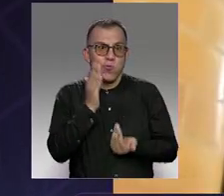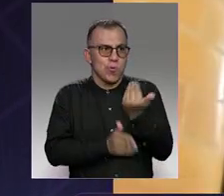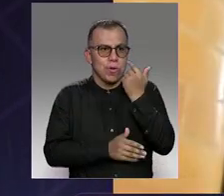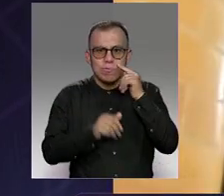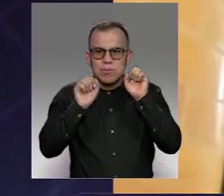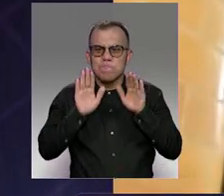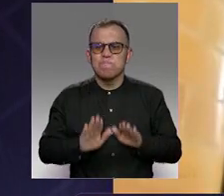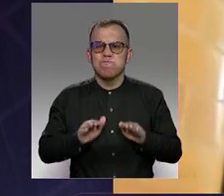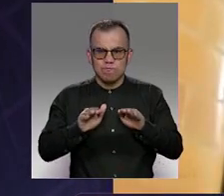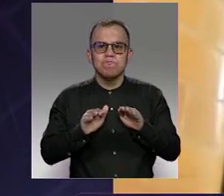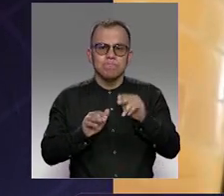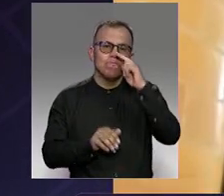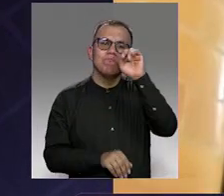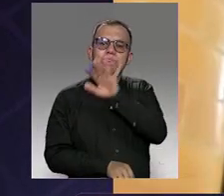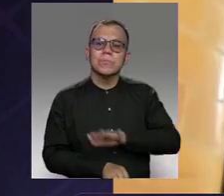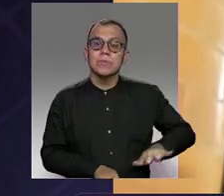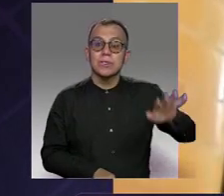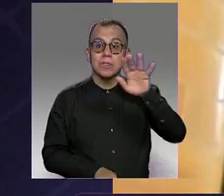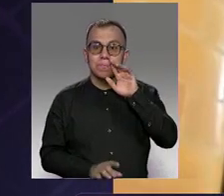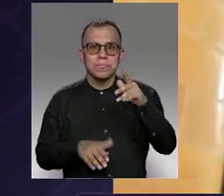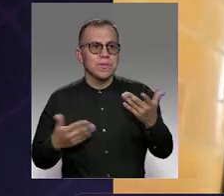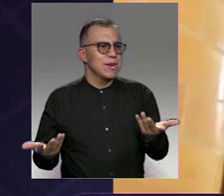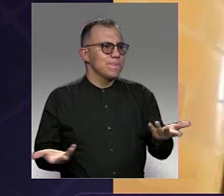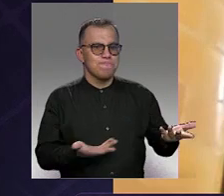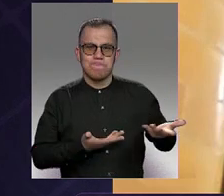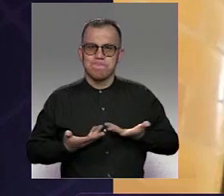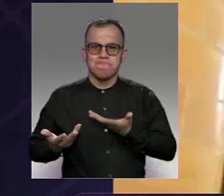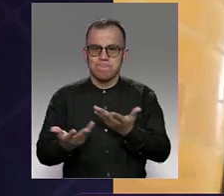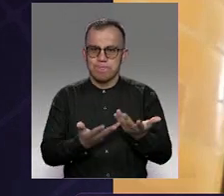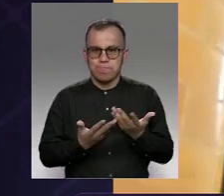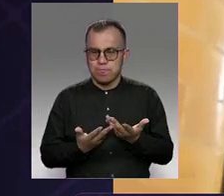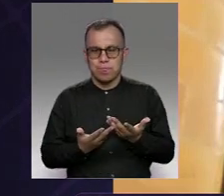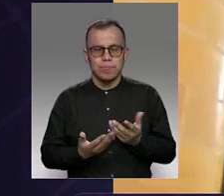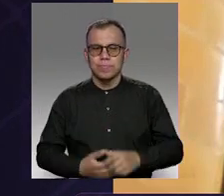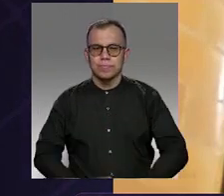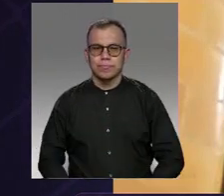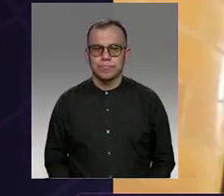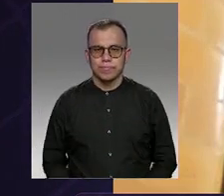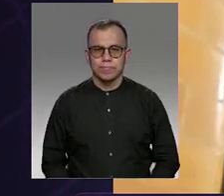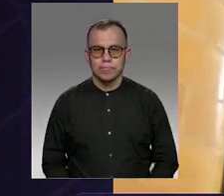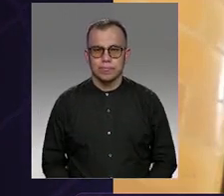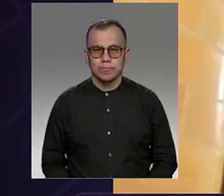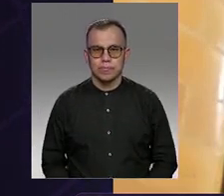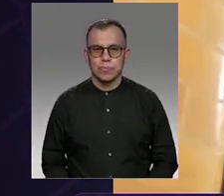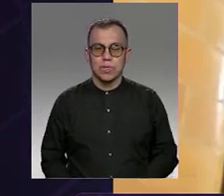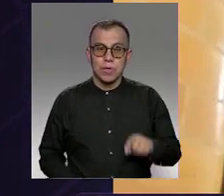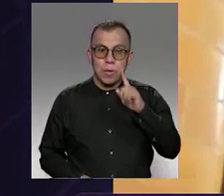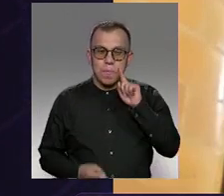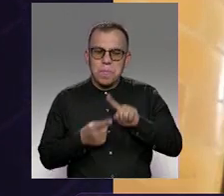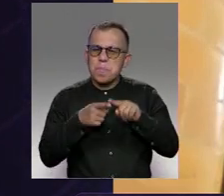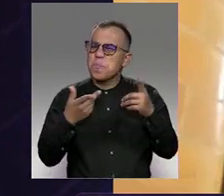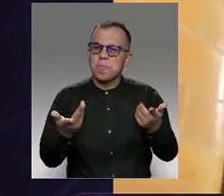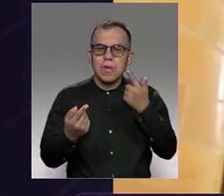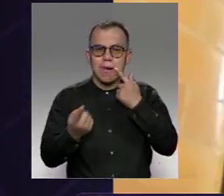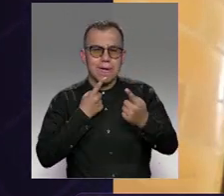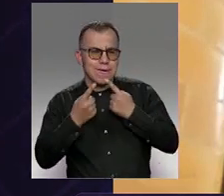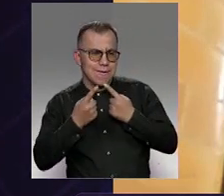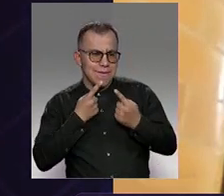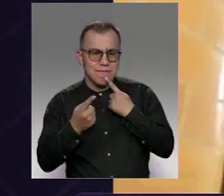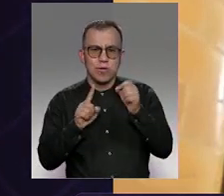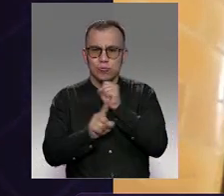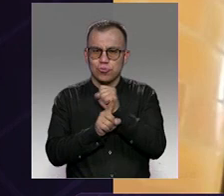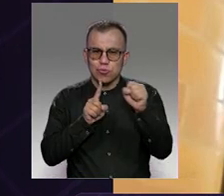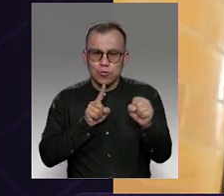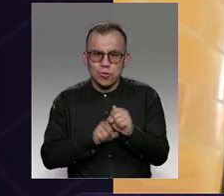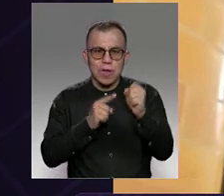movilización nacional donde no hubo ningún atisbo de diálogo